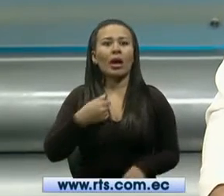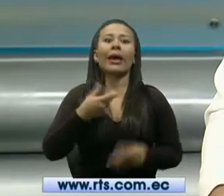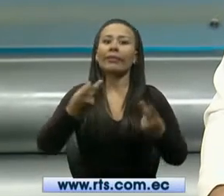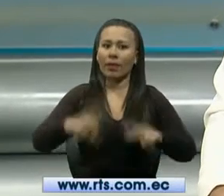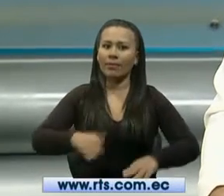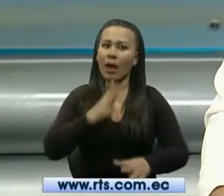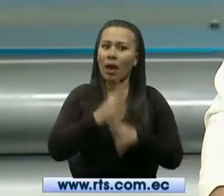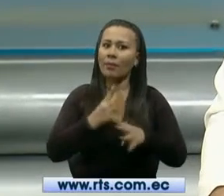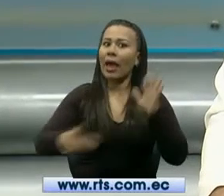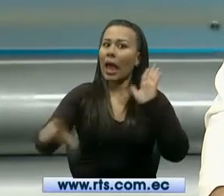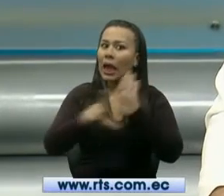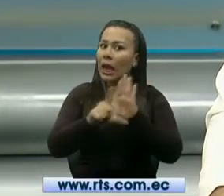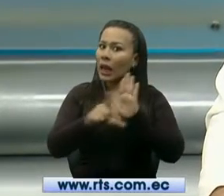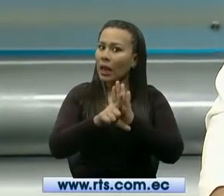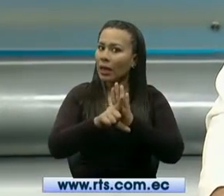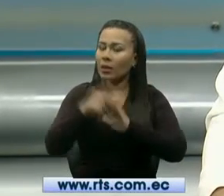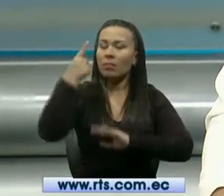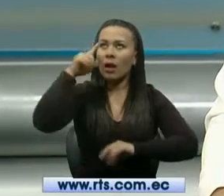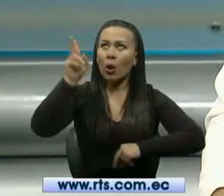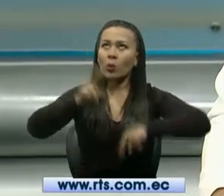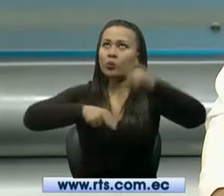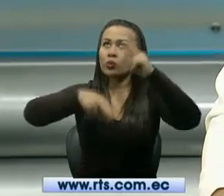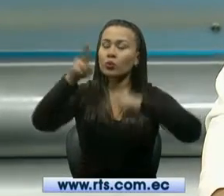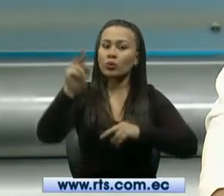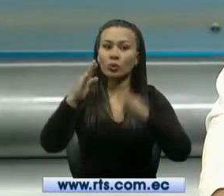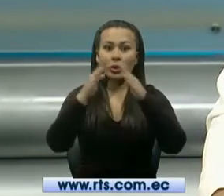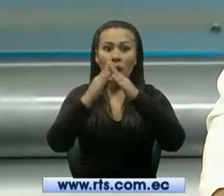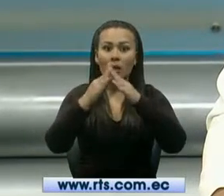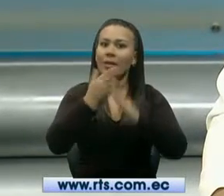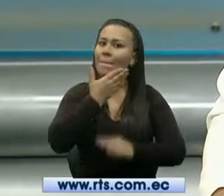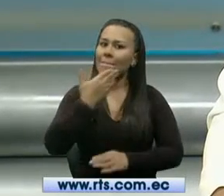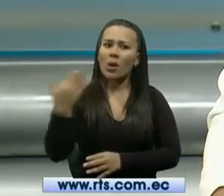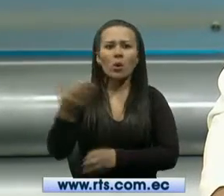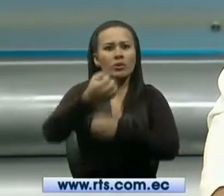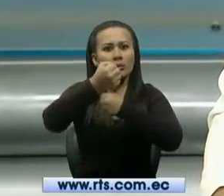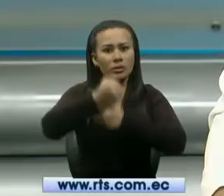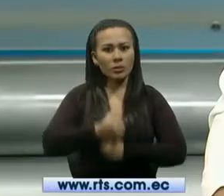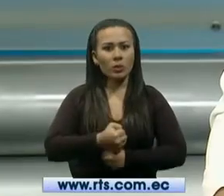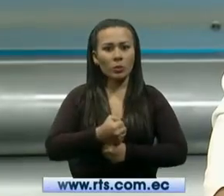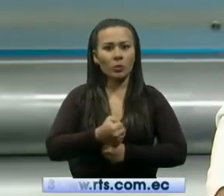para mejorar la calidad en las construcciones con normas más seguras.